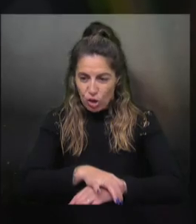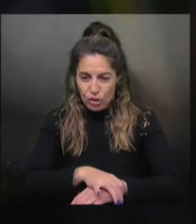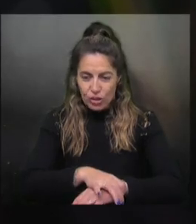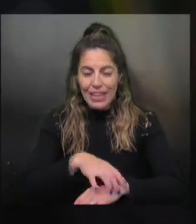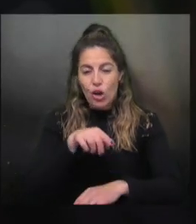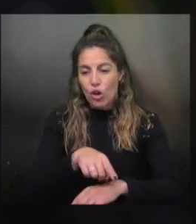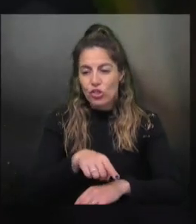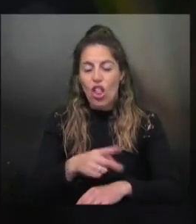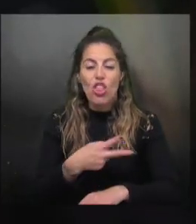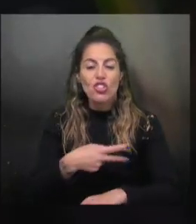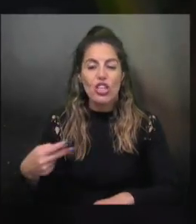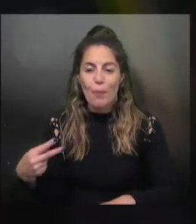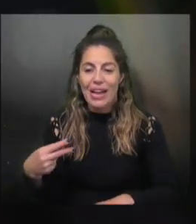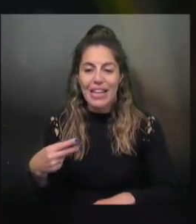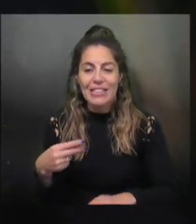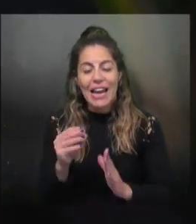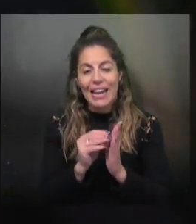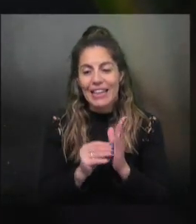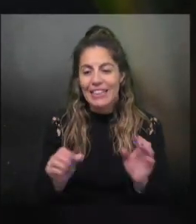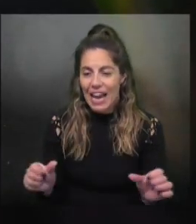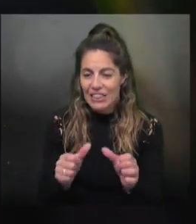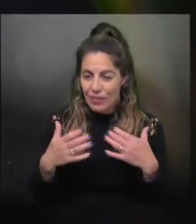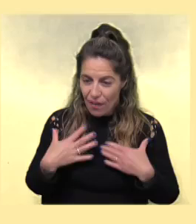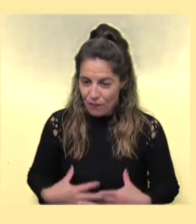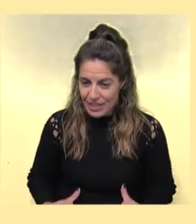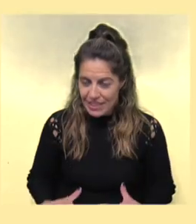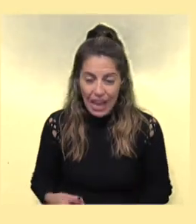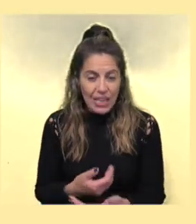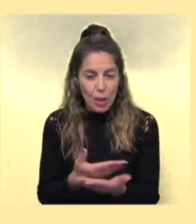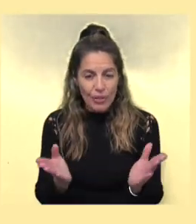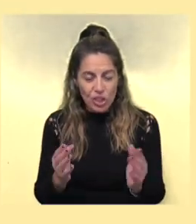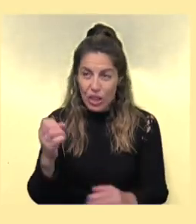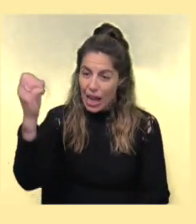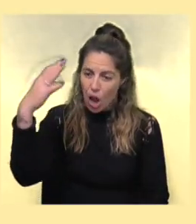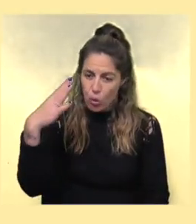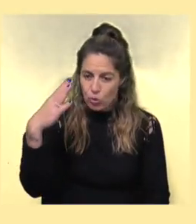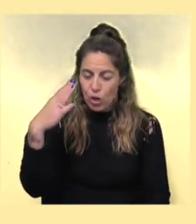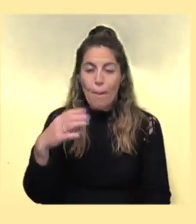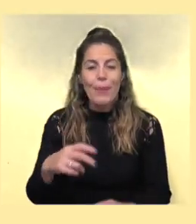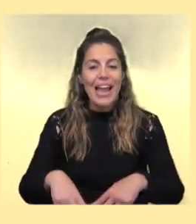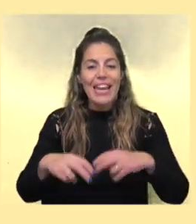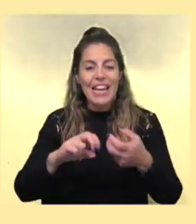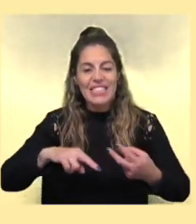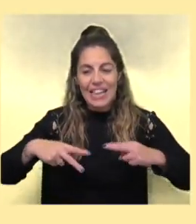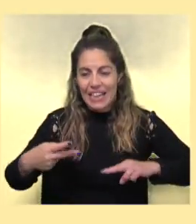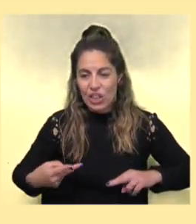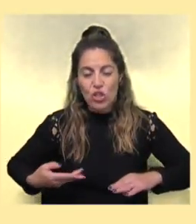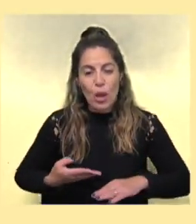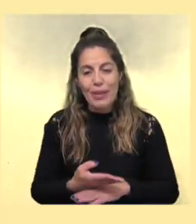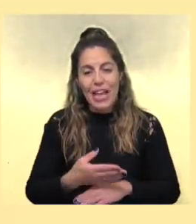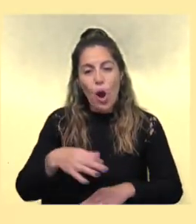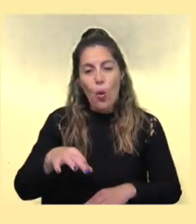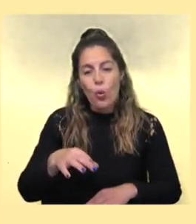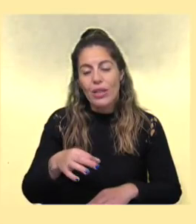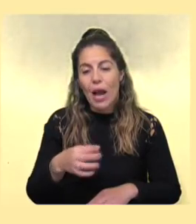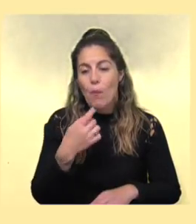que, durante 2 semanas, registrarán la actividad física y exposición a la luz. Para el análisis genético, se pedirá una única muestra